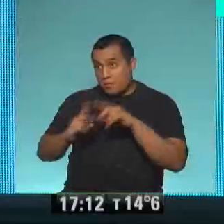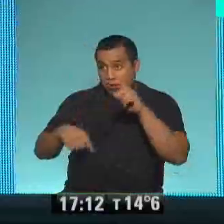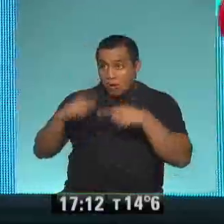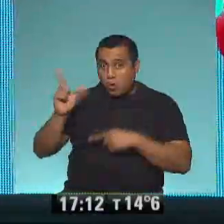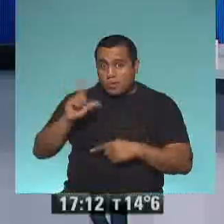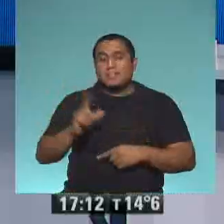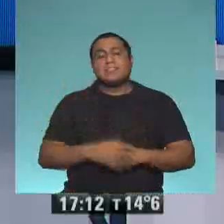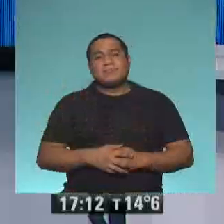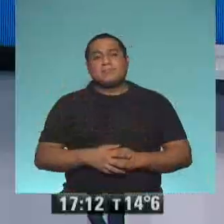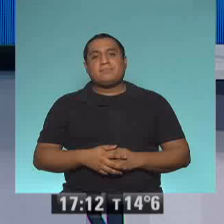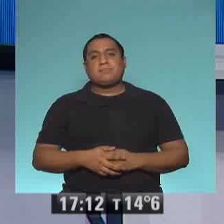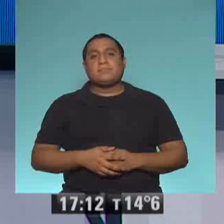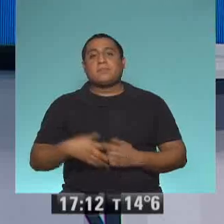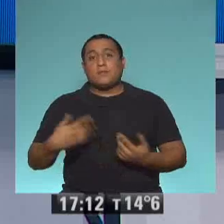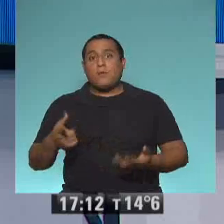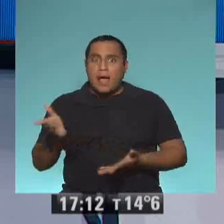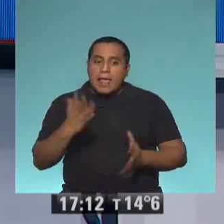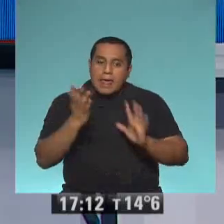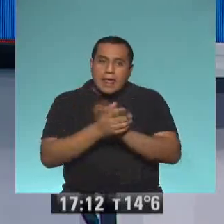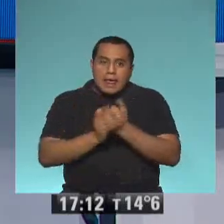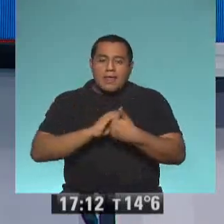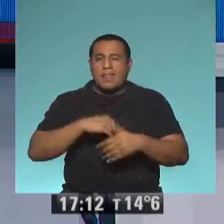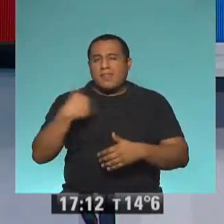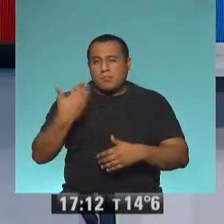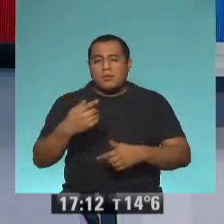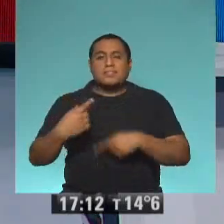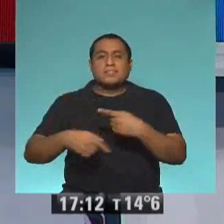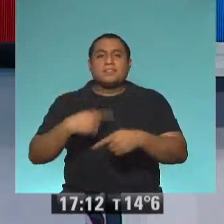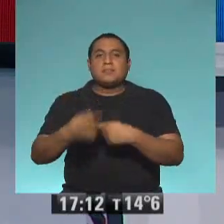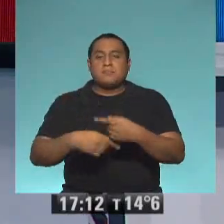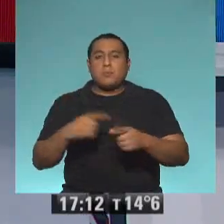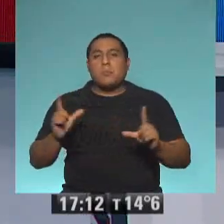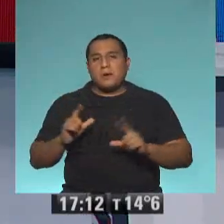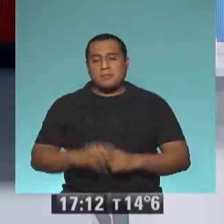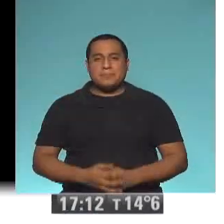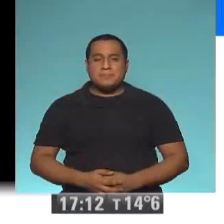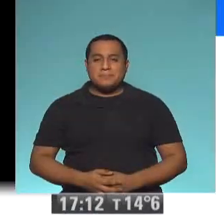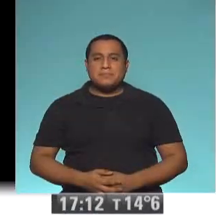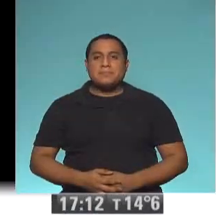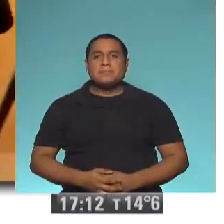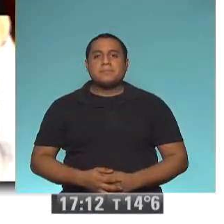viene ustedes vayan a lavarse las manos que enseguida seguimos con muchísimo más programas